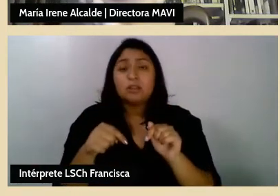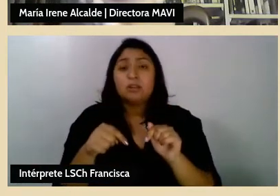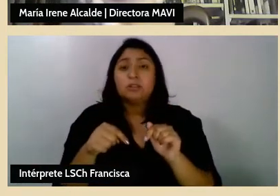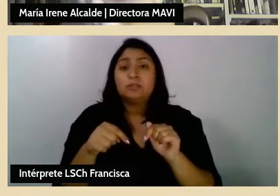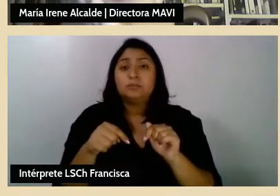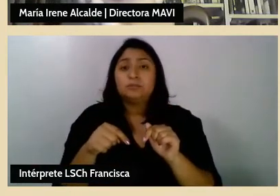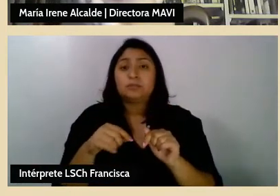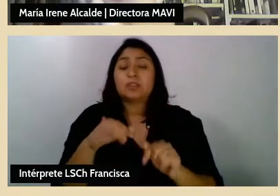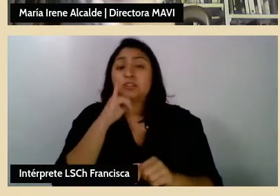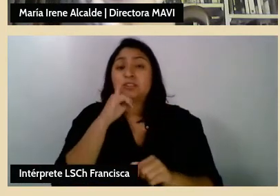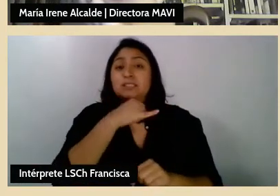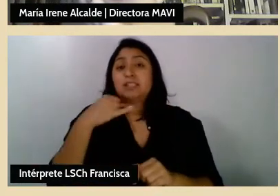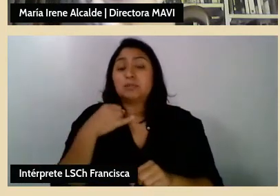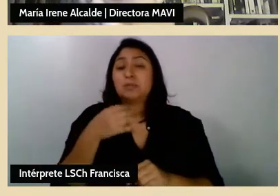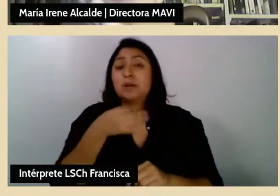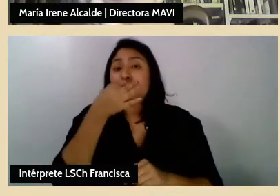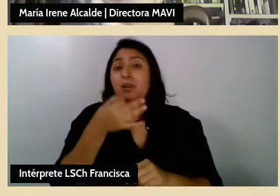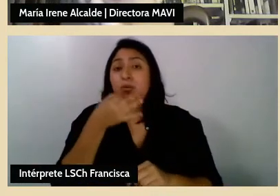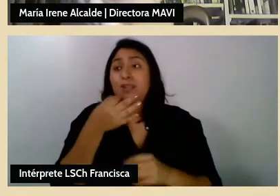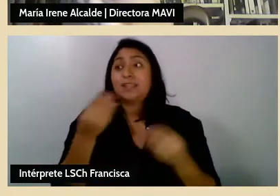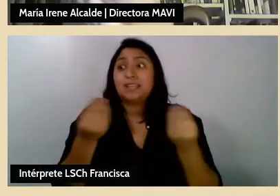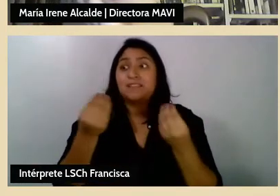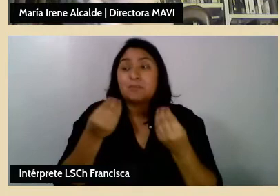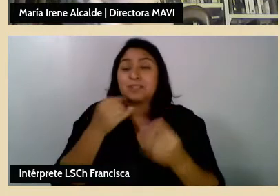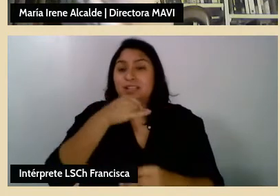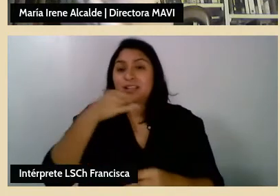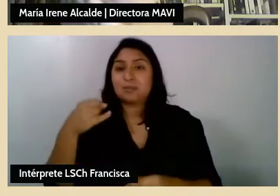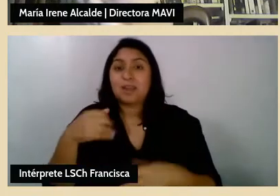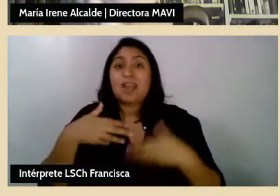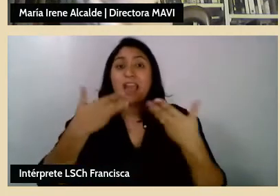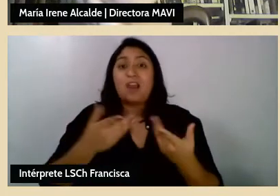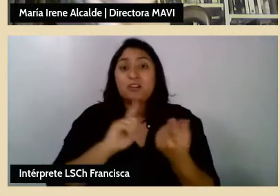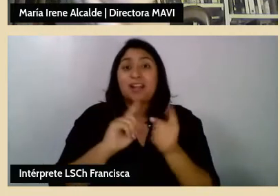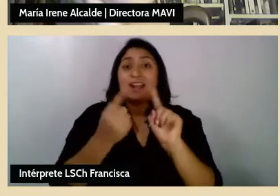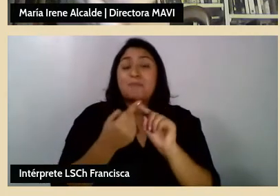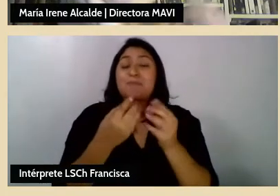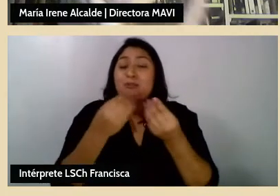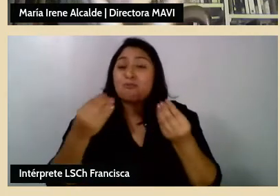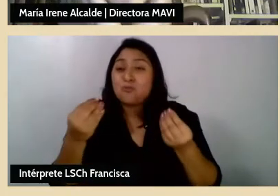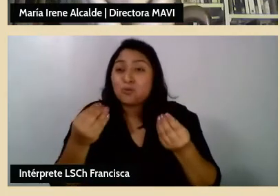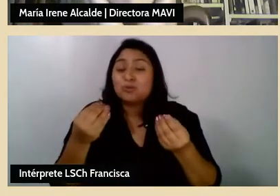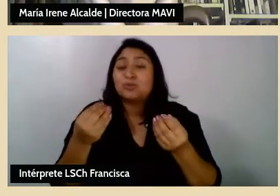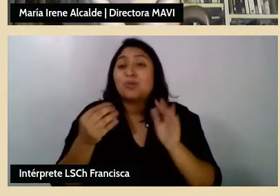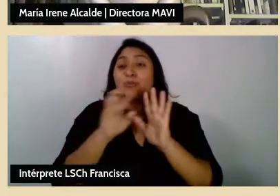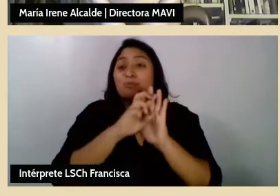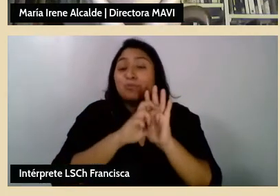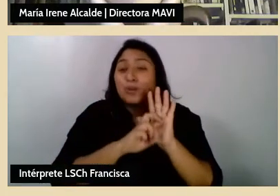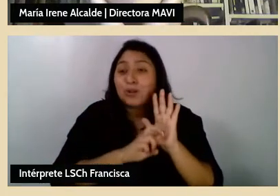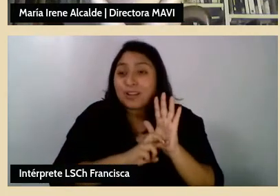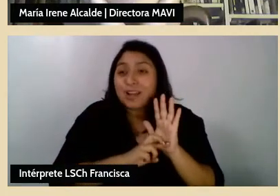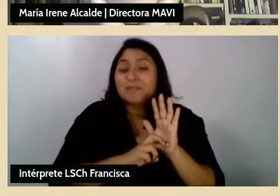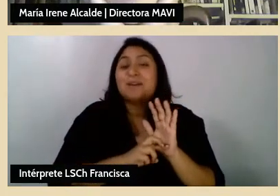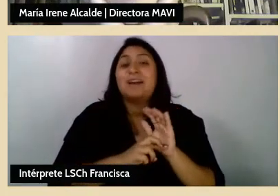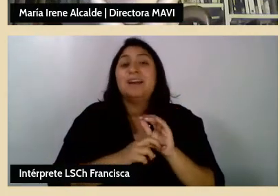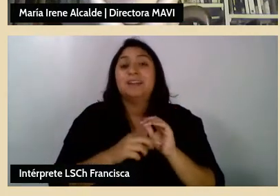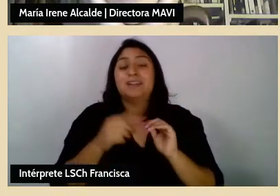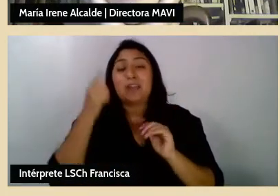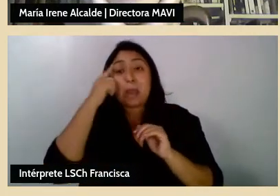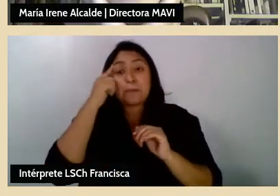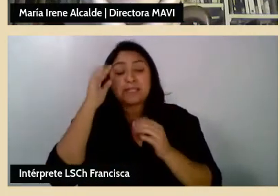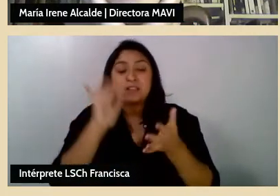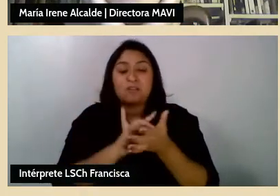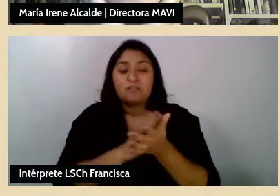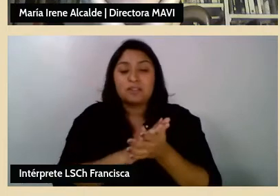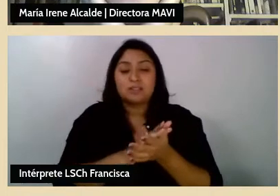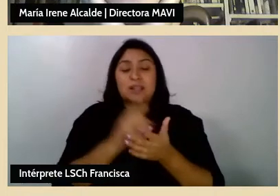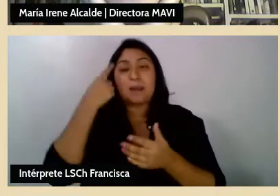me pueden contar novedades con lo que va a pasar, porque ahora cambiaron mucho los planes de acuerdo a lo que tenían proyectado en fecha. Pero antes de ir